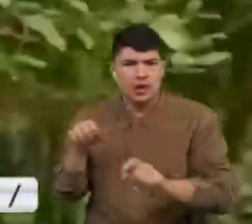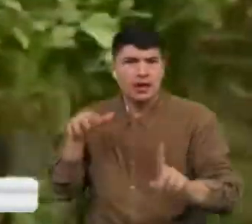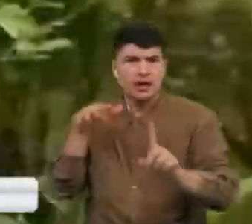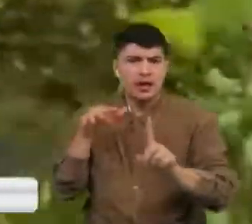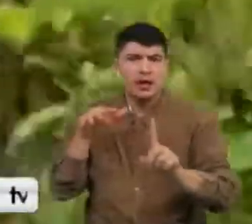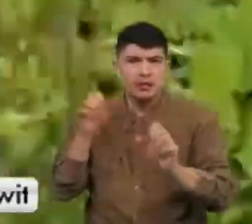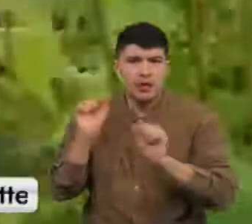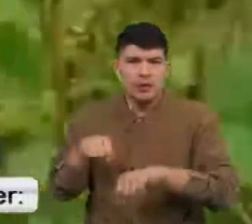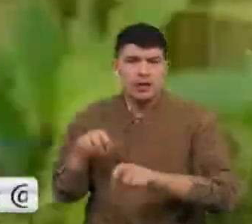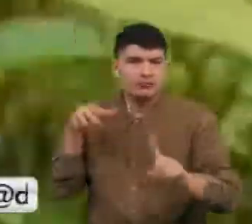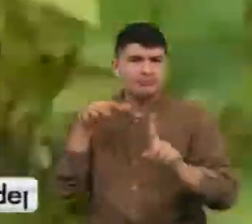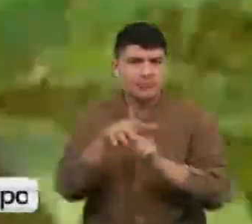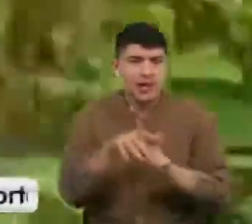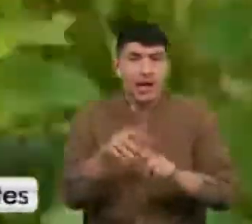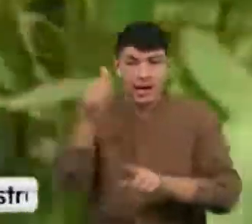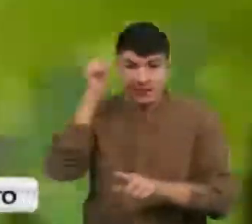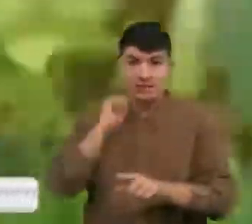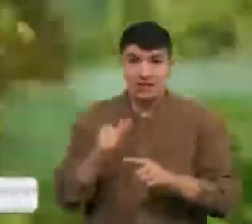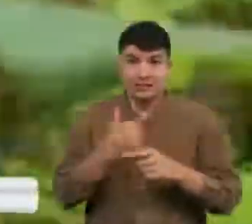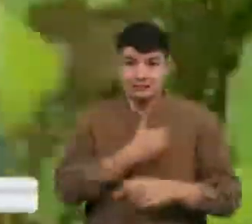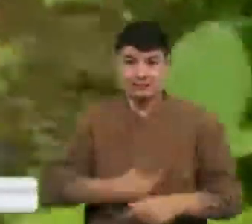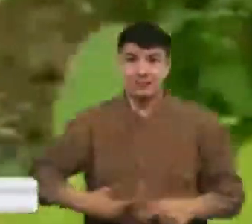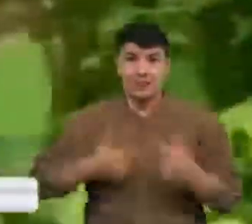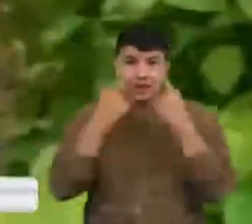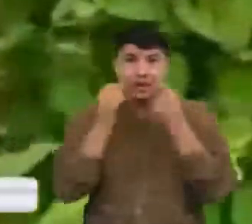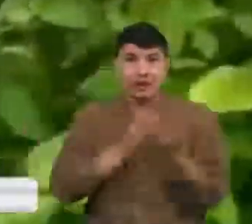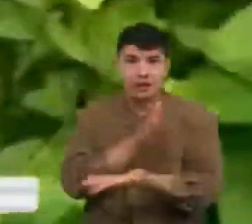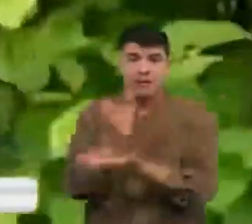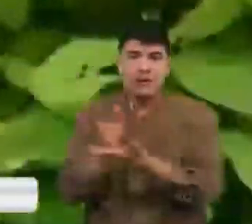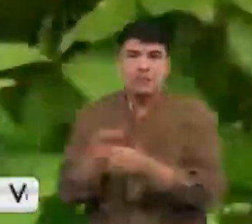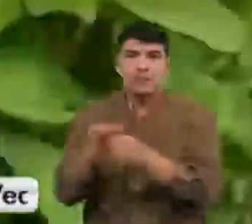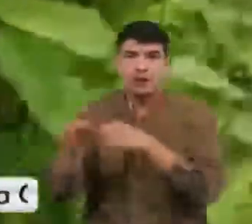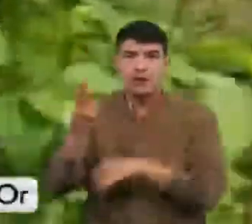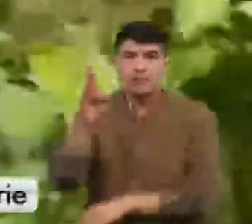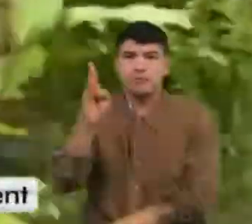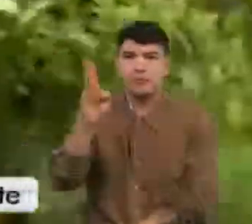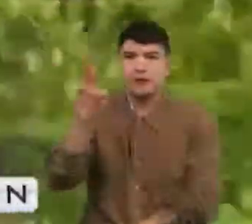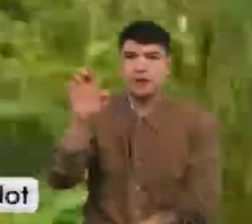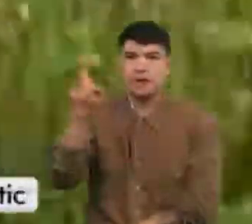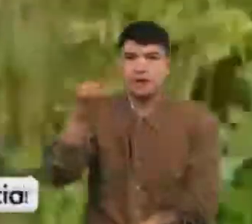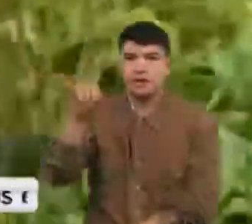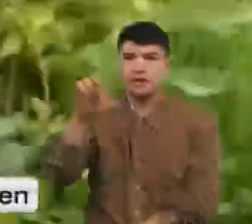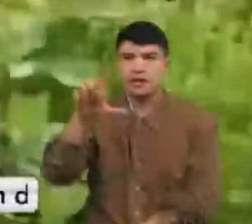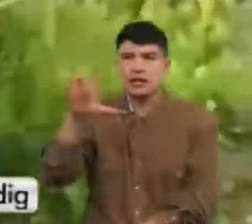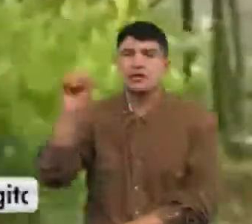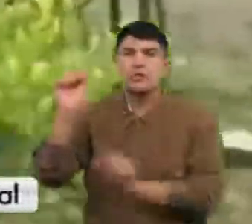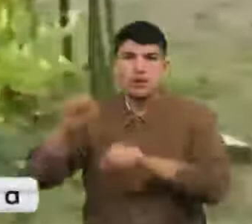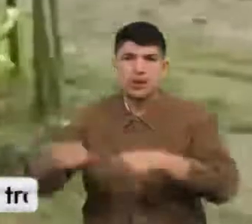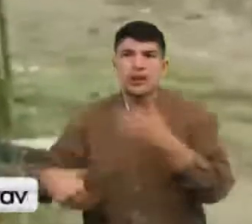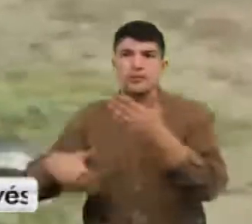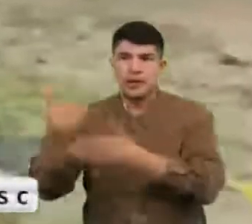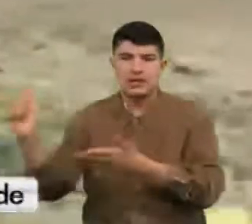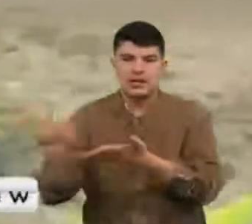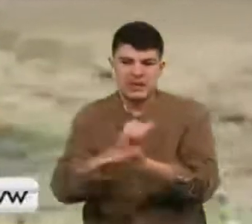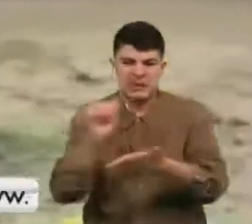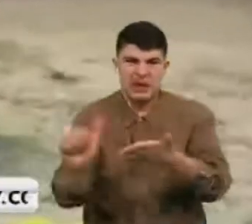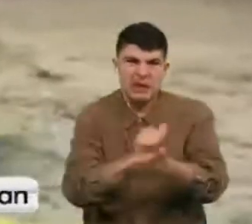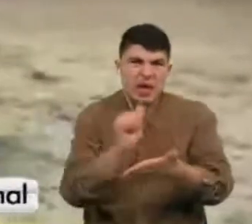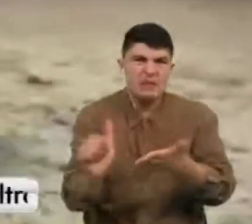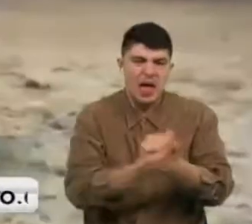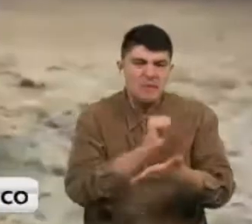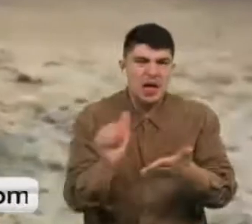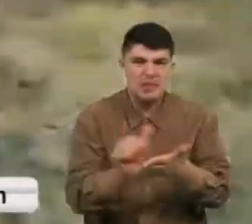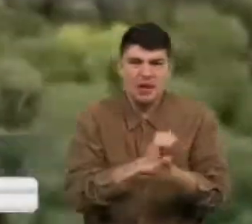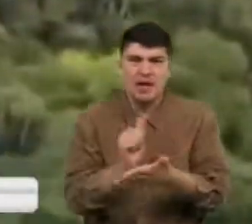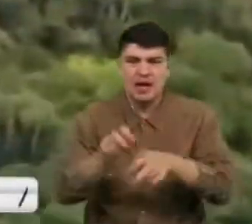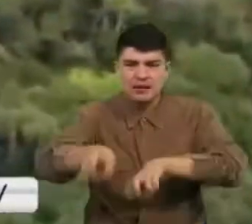anterior, ayer el mandatario nacional hizo presencia en el municipio de Briceño para dar inicio al programa de sustitución voluntaria de cultivos ilícitos que